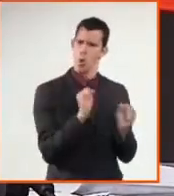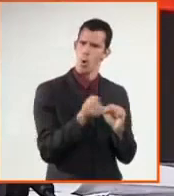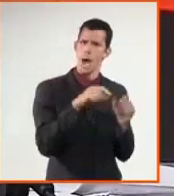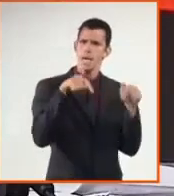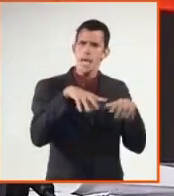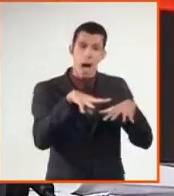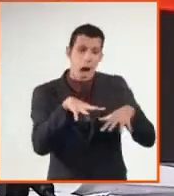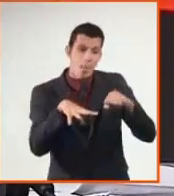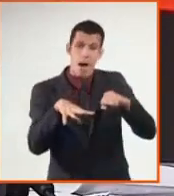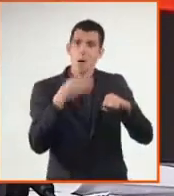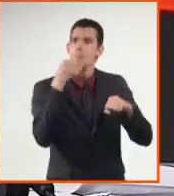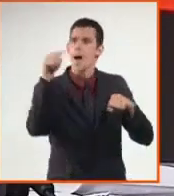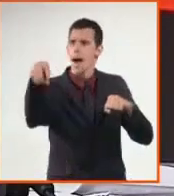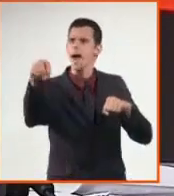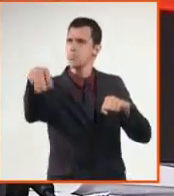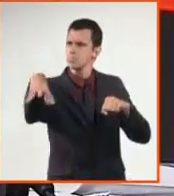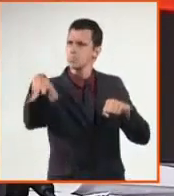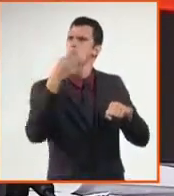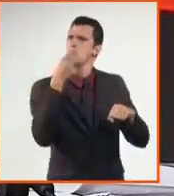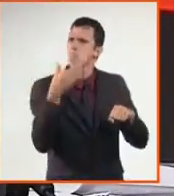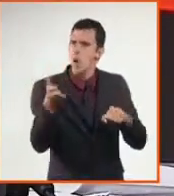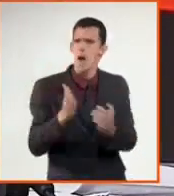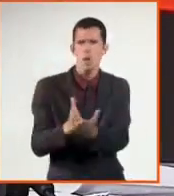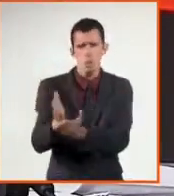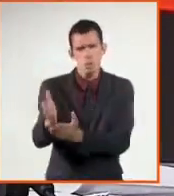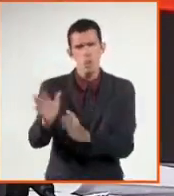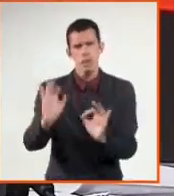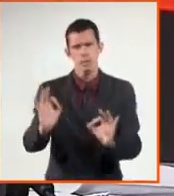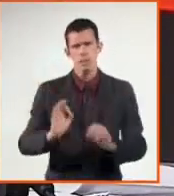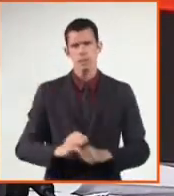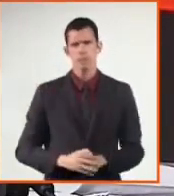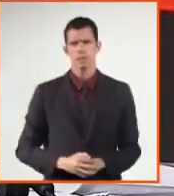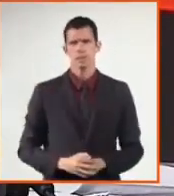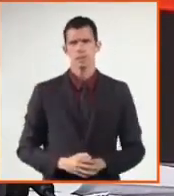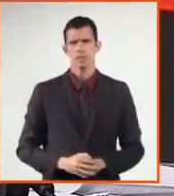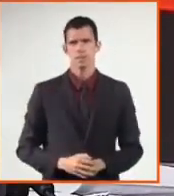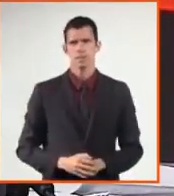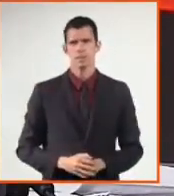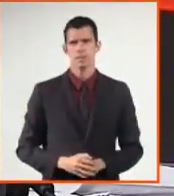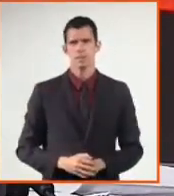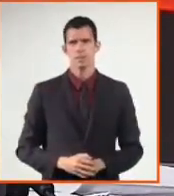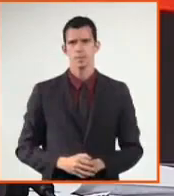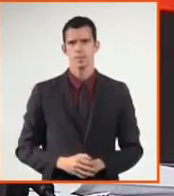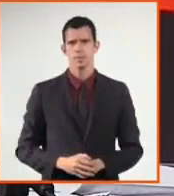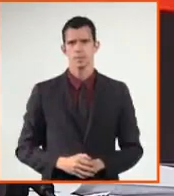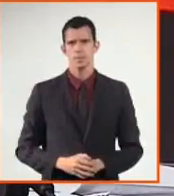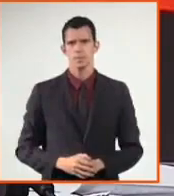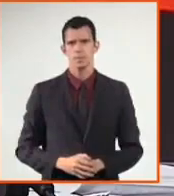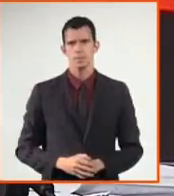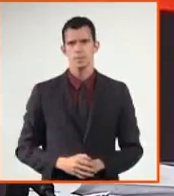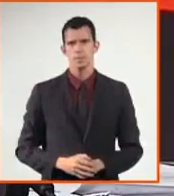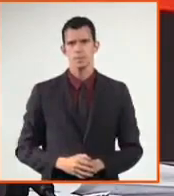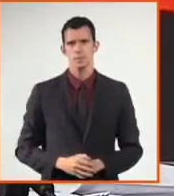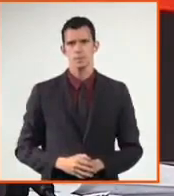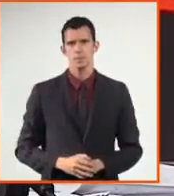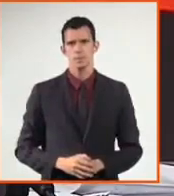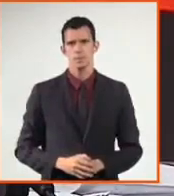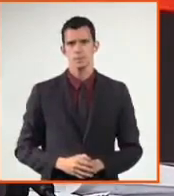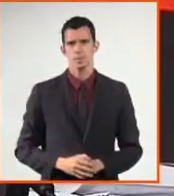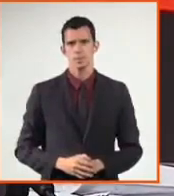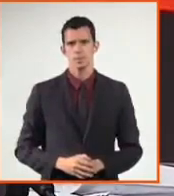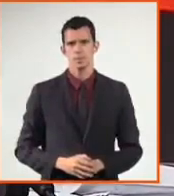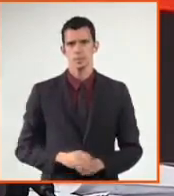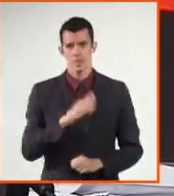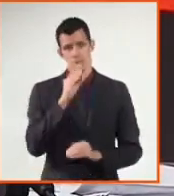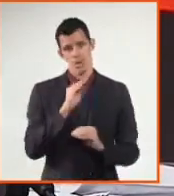propia población que está muy afectada en su servicio eléctrico y que pareciera imposible en los momentos que tienen